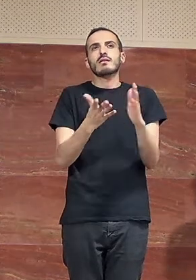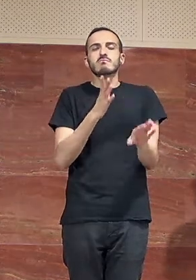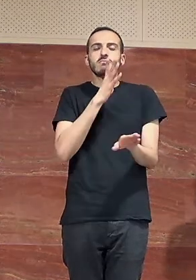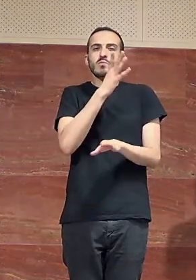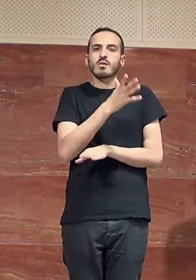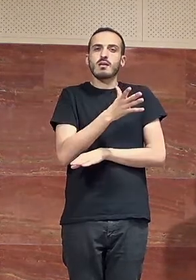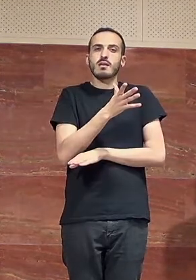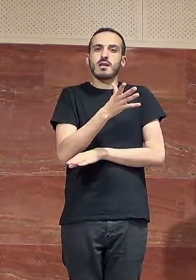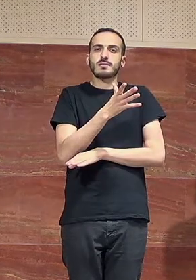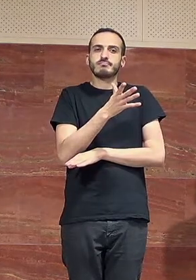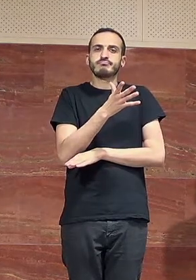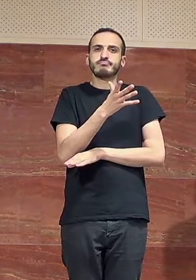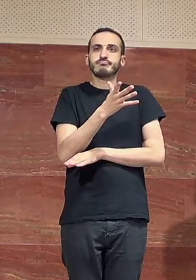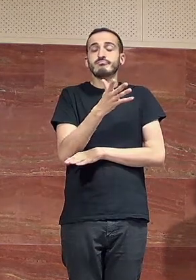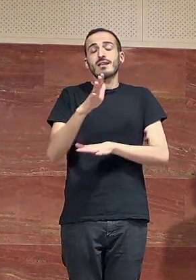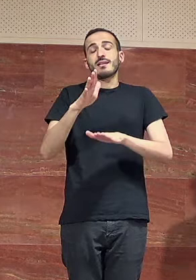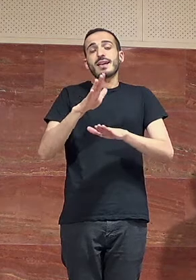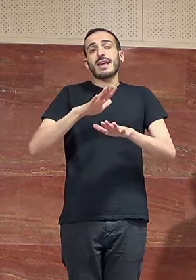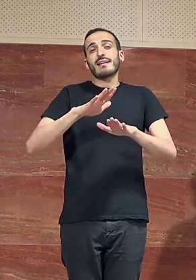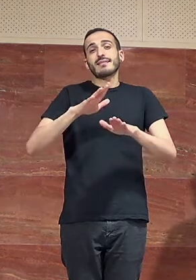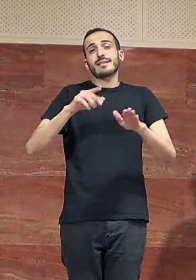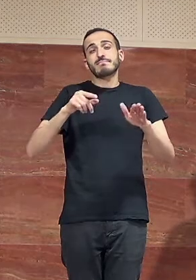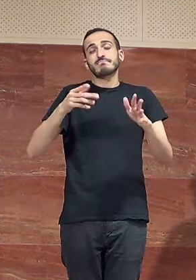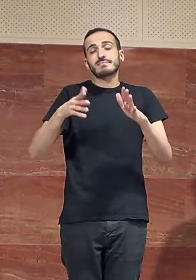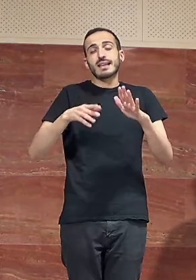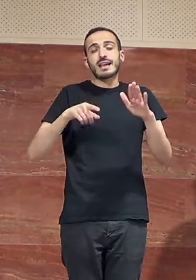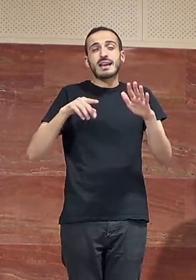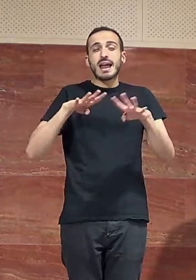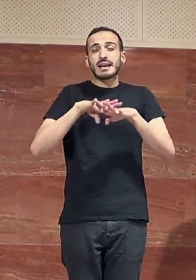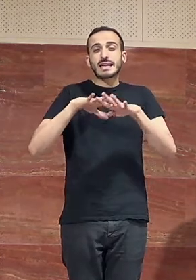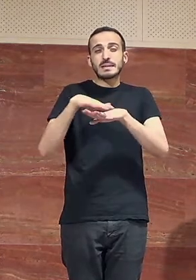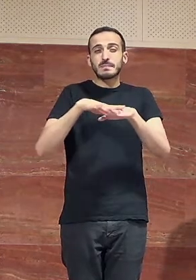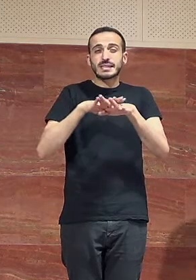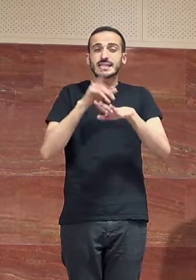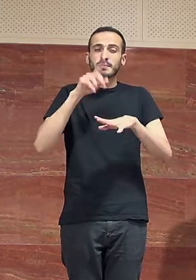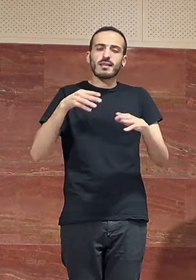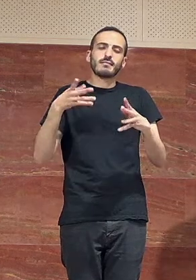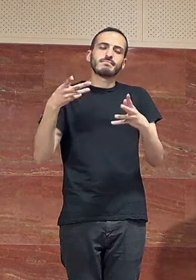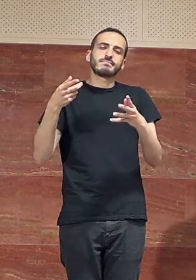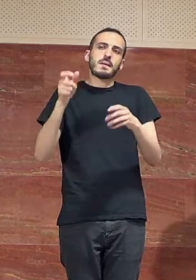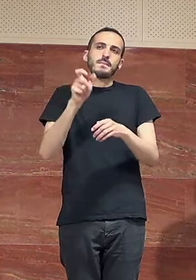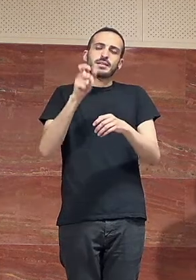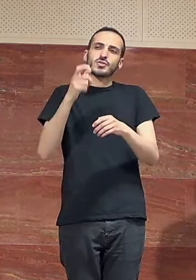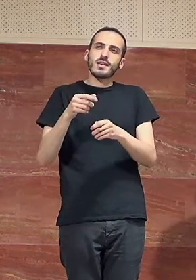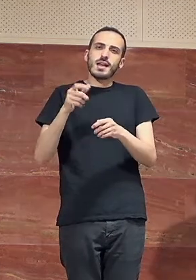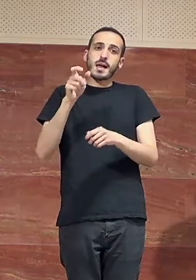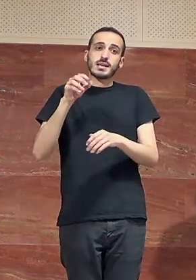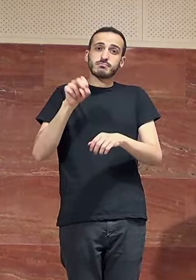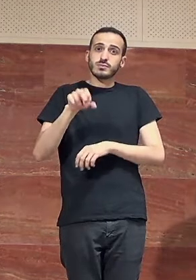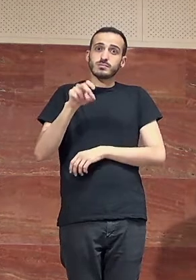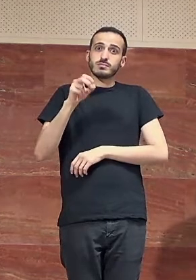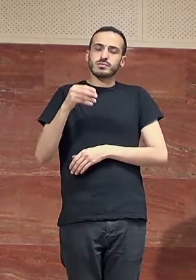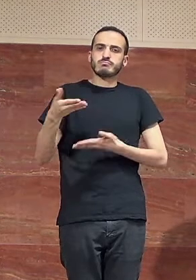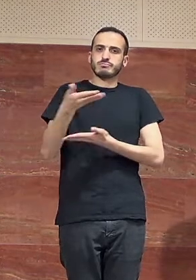especialmente generadores de actividad peatonal, una red básica que estaba formada por estas calles, el eje este-oeste, Alcalá,